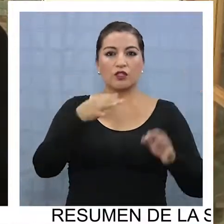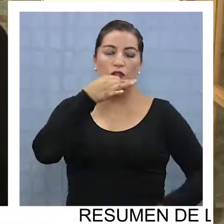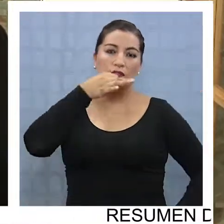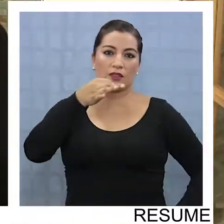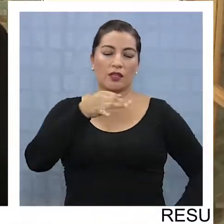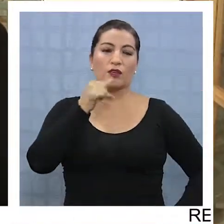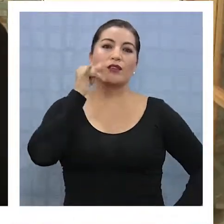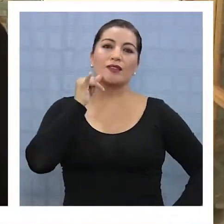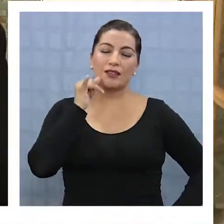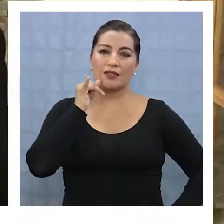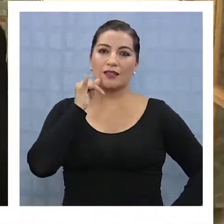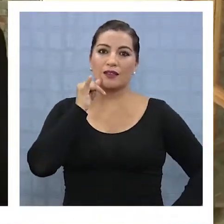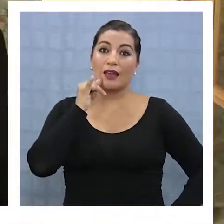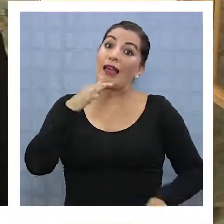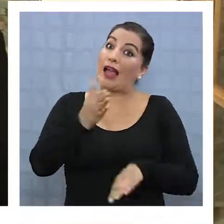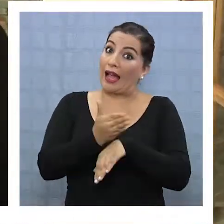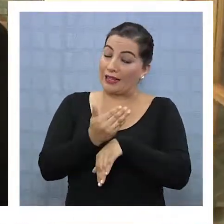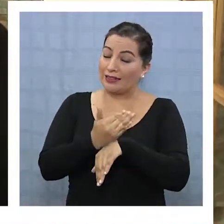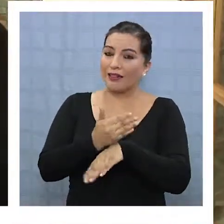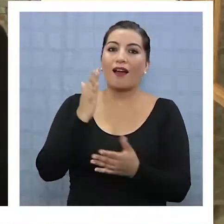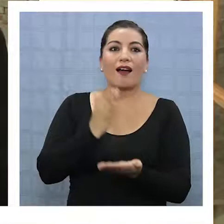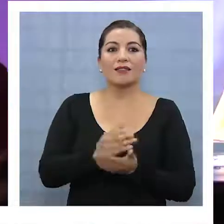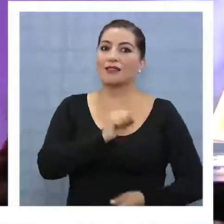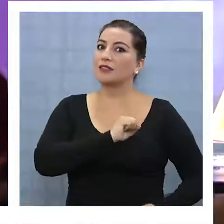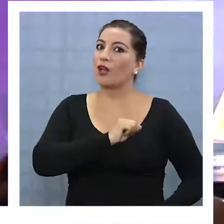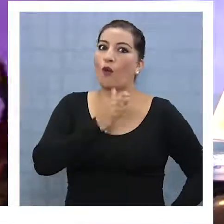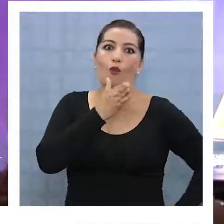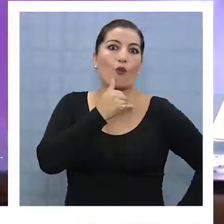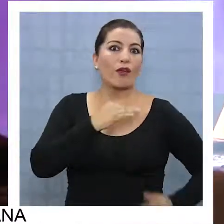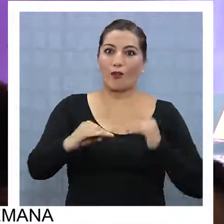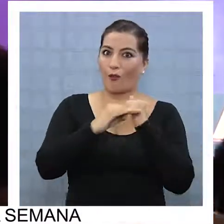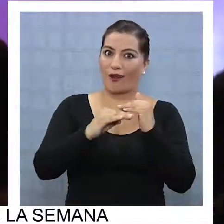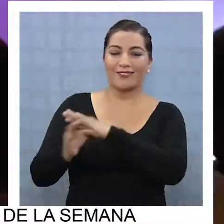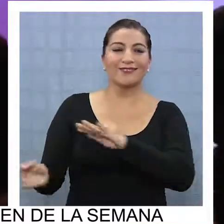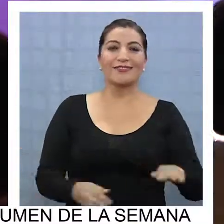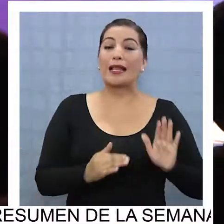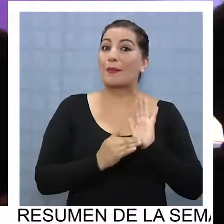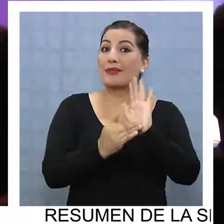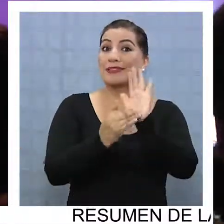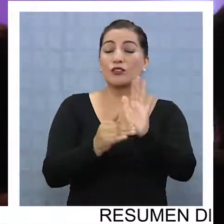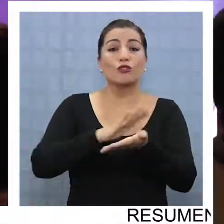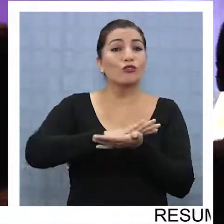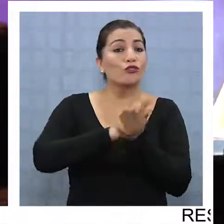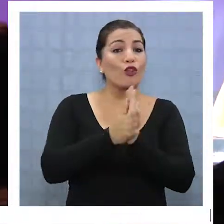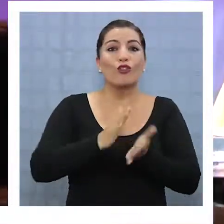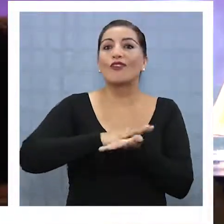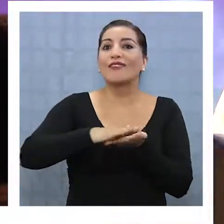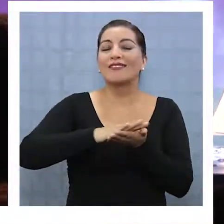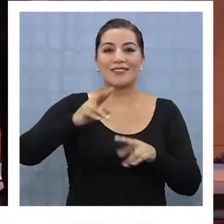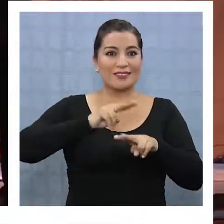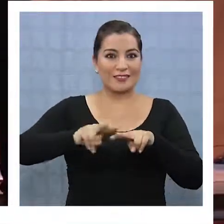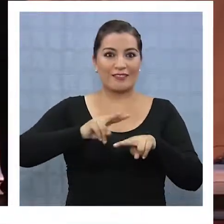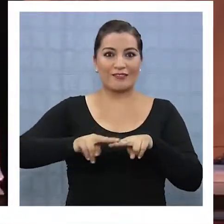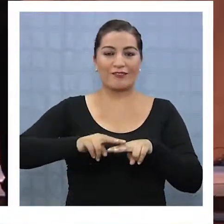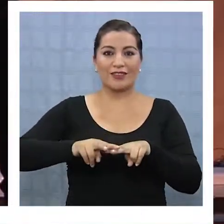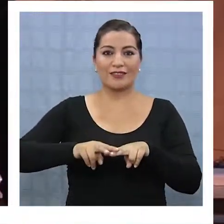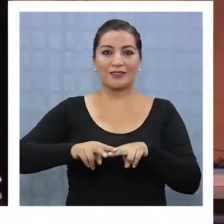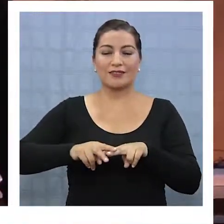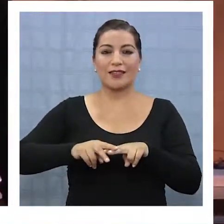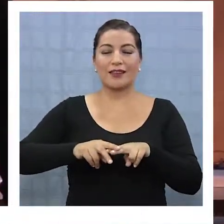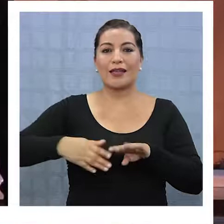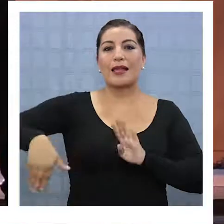decir de Iquique, desde Arica a Santiago no hay otro igual. Las presentaciones, que son todas gratuitas, se realizarán en el Paseo